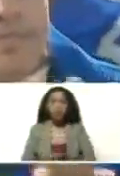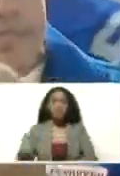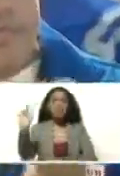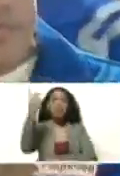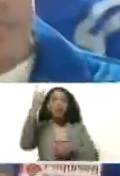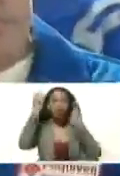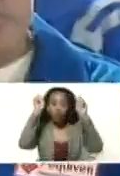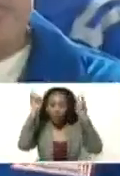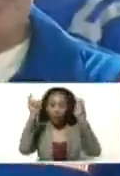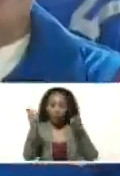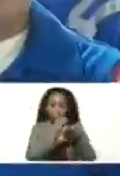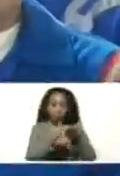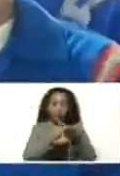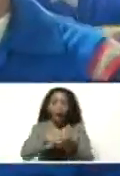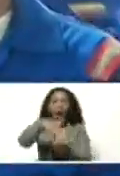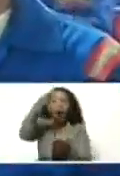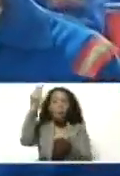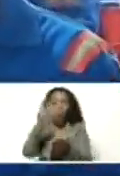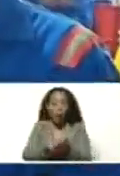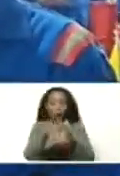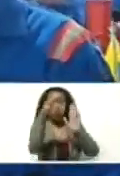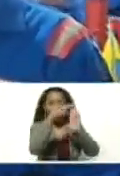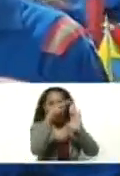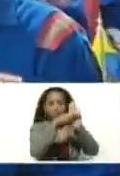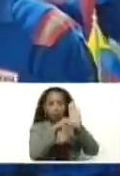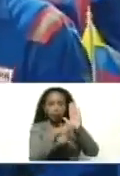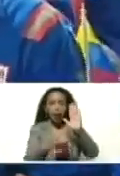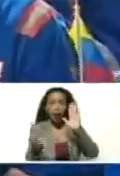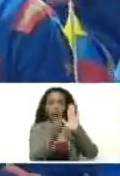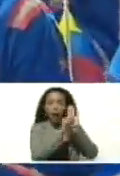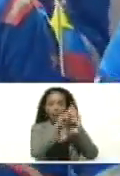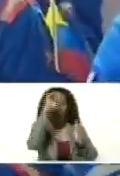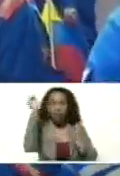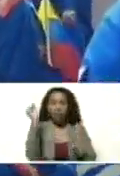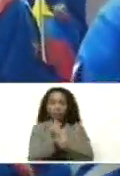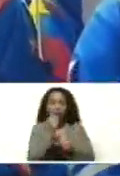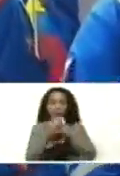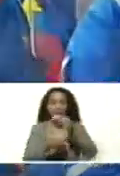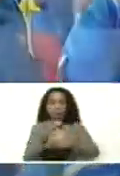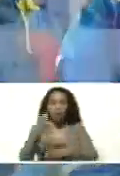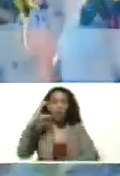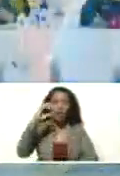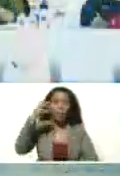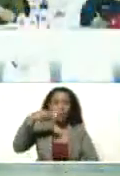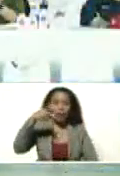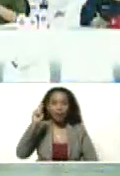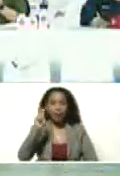Segundo, aprobar el reglamento de la ley orgánica que creó los CPT.